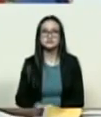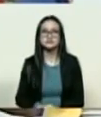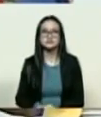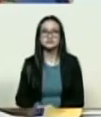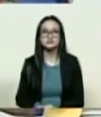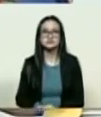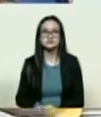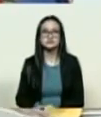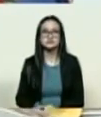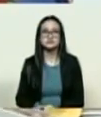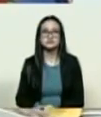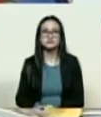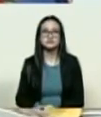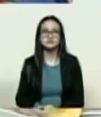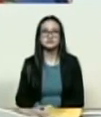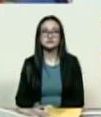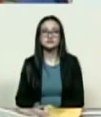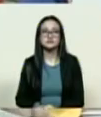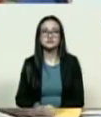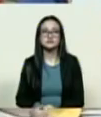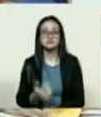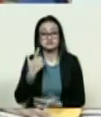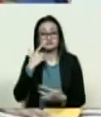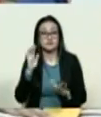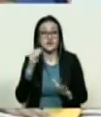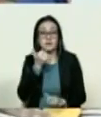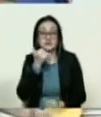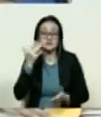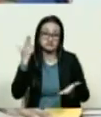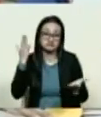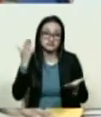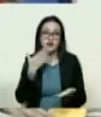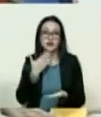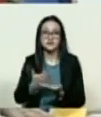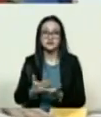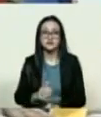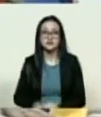en abril, es una dinámica. Ya veremos qué ocurre aquella. Gracias.